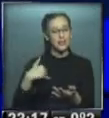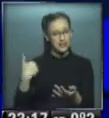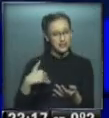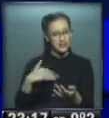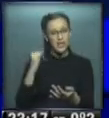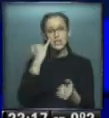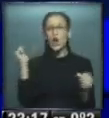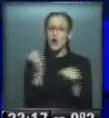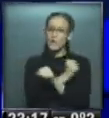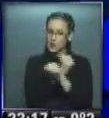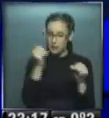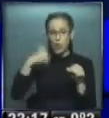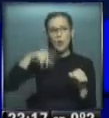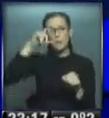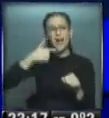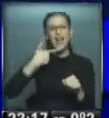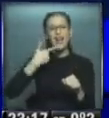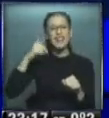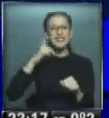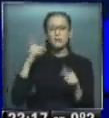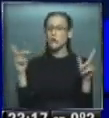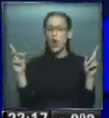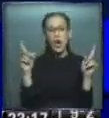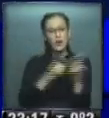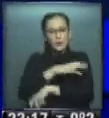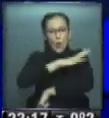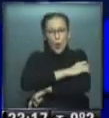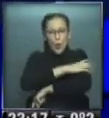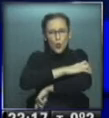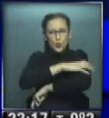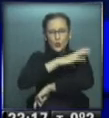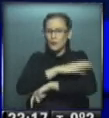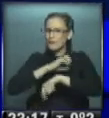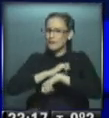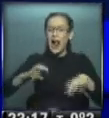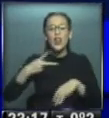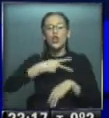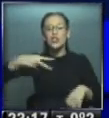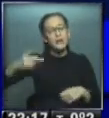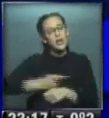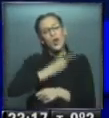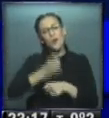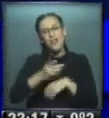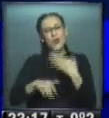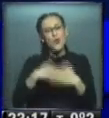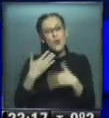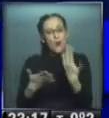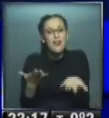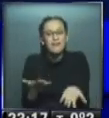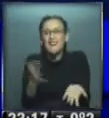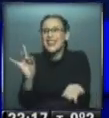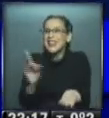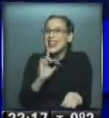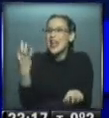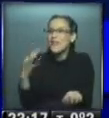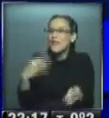se confirmó que Lionel Messi está desgarrado, que tendrá por lo menos de 2 a 3 semanas afuera de las canchas y esto obliga a Alejandro Sabella a buscarle un